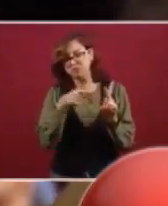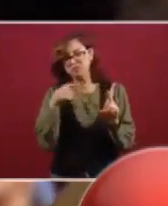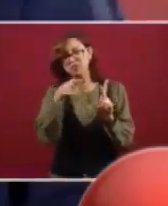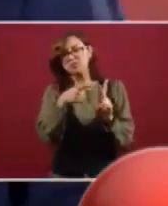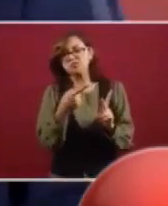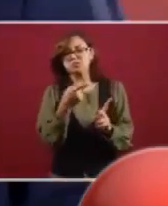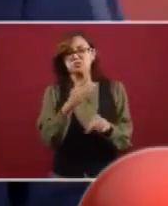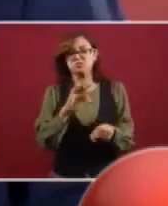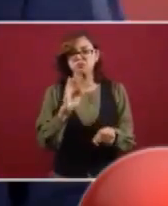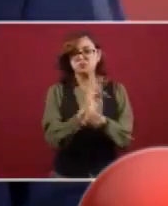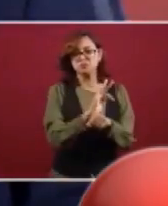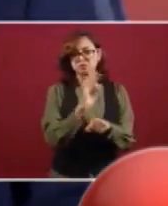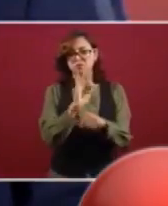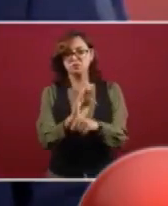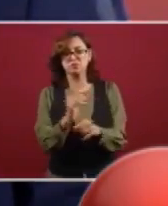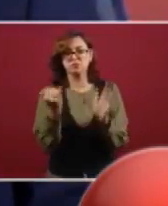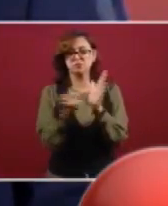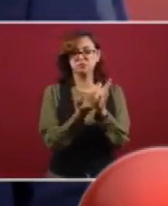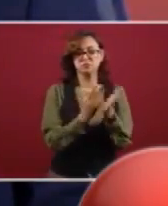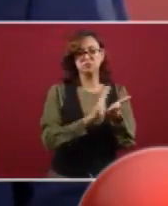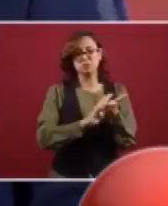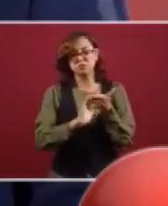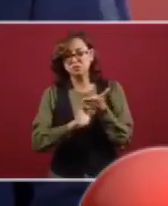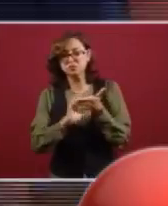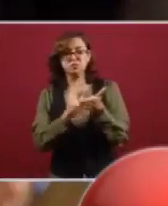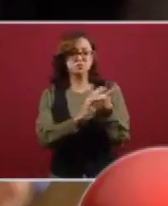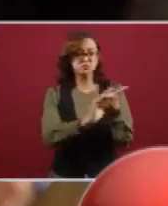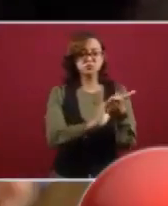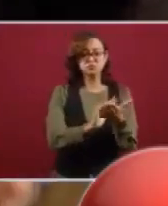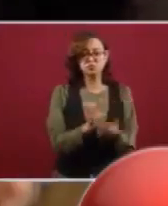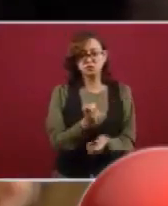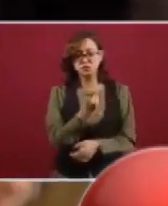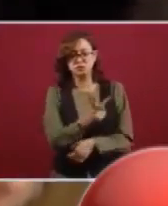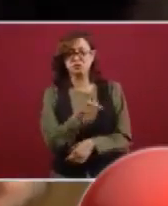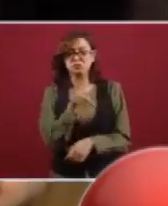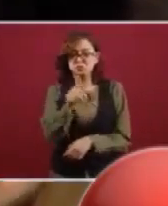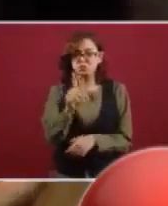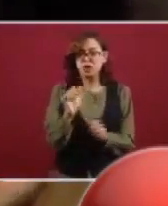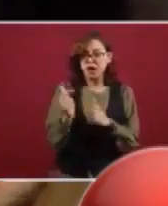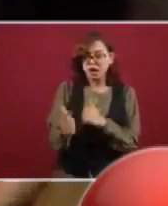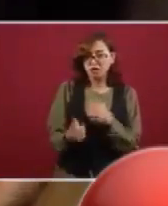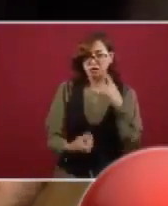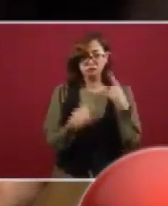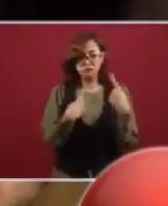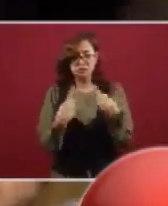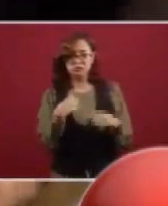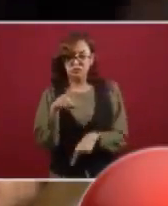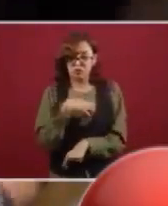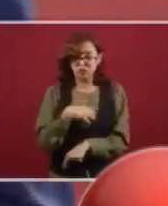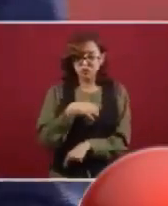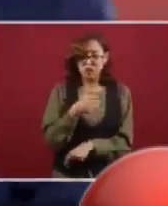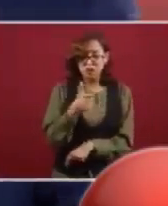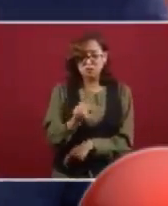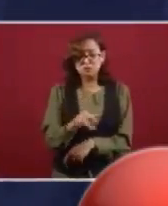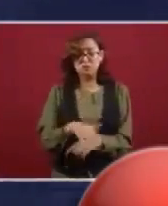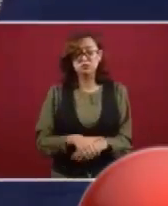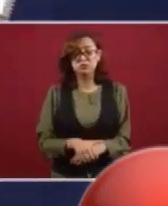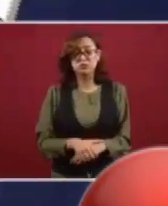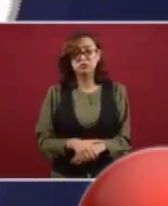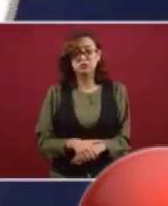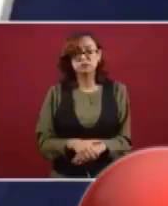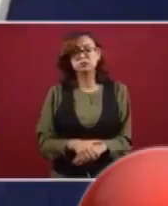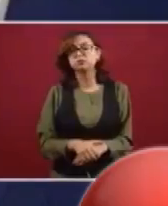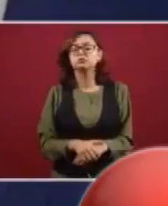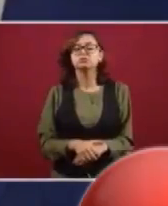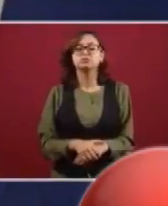impuestos a ellas dos. ¿Usted ha dialogado con ellas en algún momento acerca de este tema? ¿Lo hará en el futuro? No, es